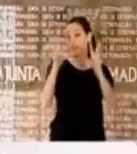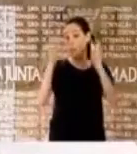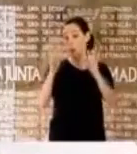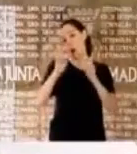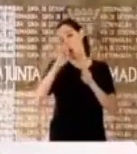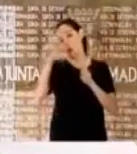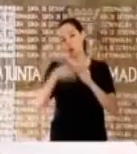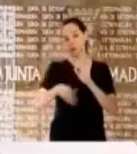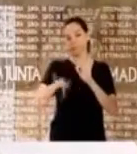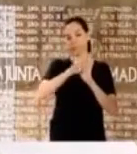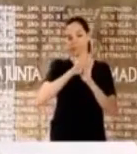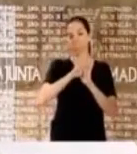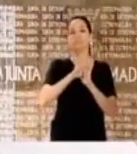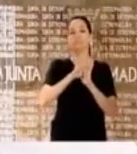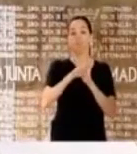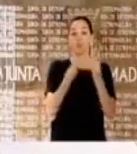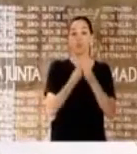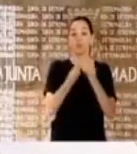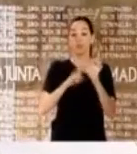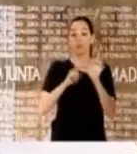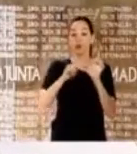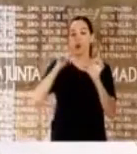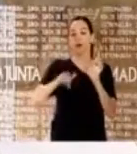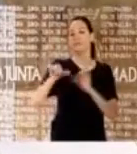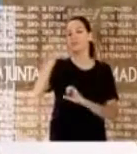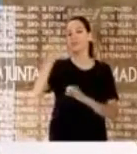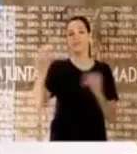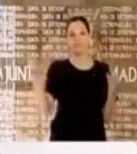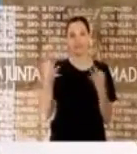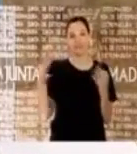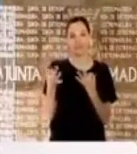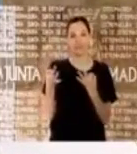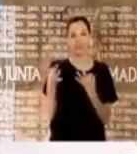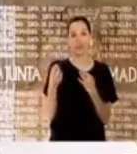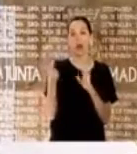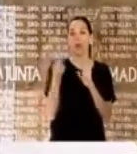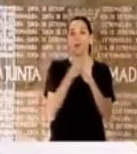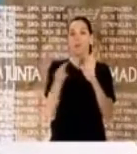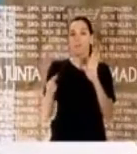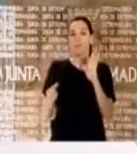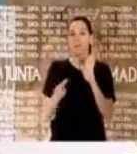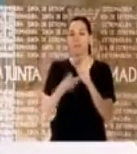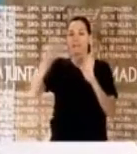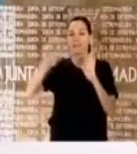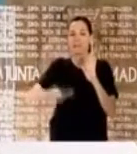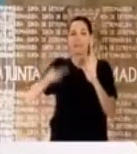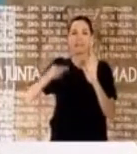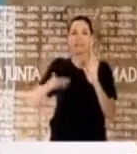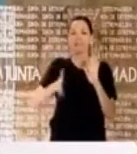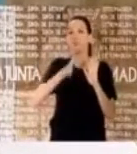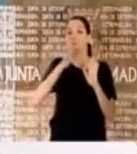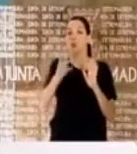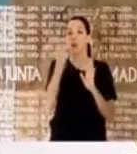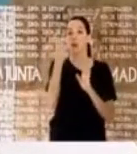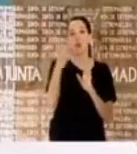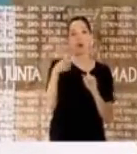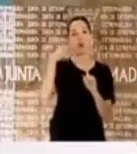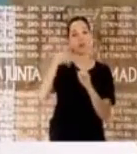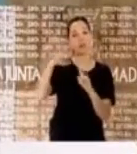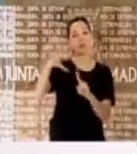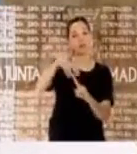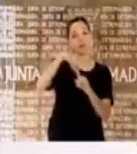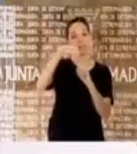la Junta de Extremadura aprueba hoy dos importantes medidas que tienen un objetivo común, y es la de recuperar el